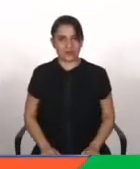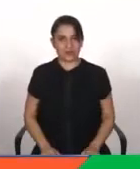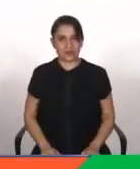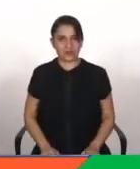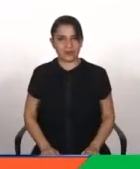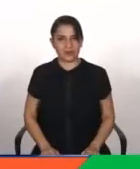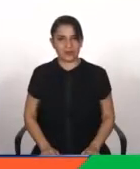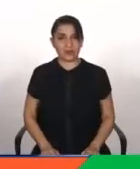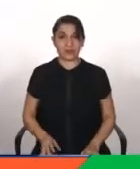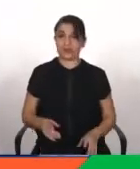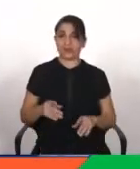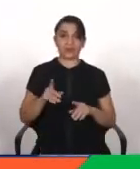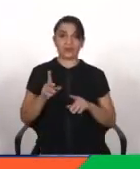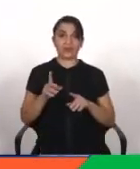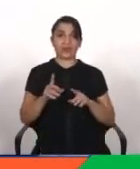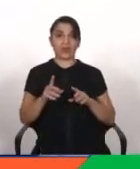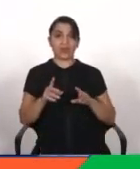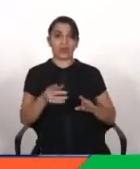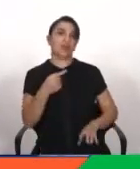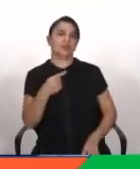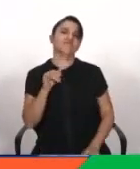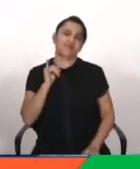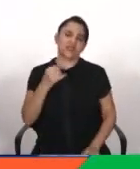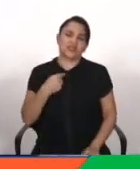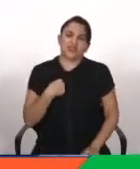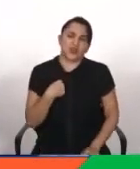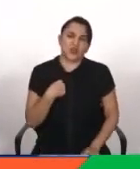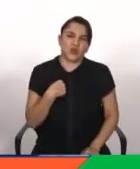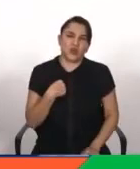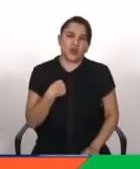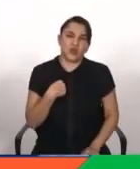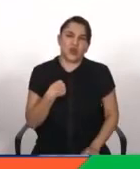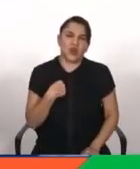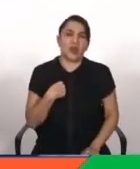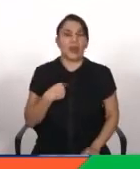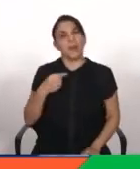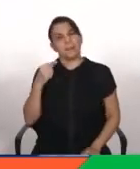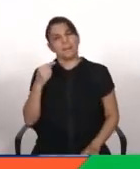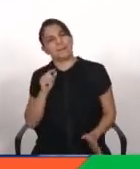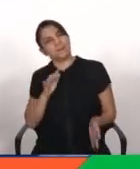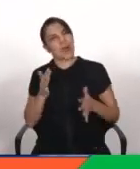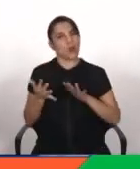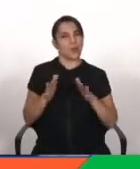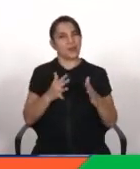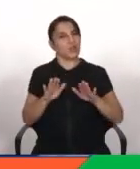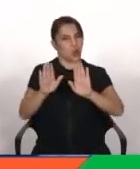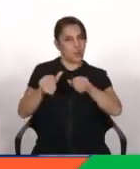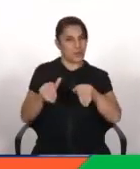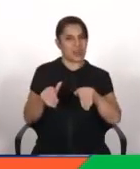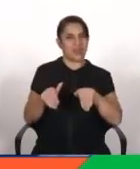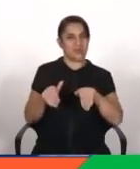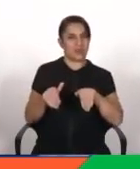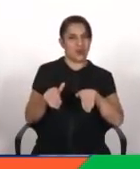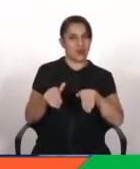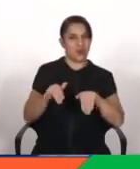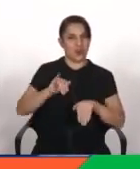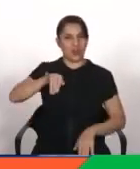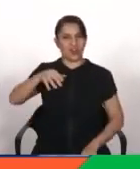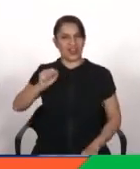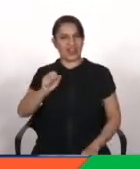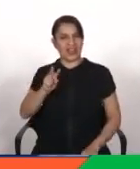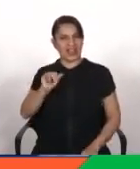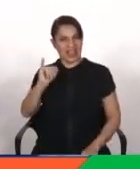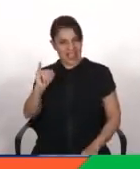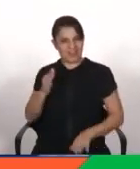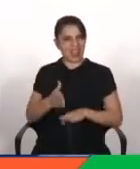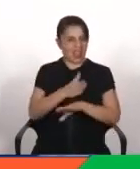¿Karina? ¿Carolina? Sí, yo creo que más o menos muy relacionado con lo que la Javi está diciendo,